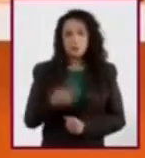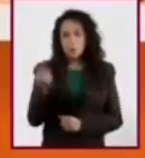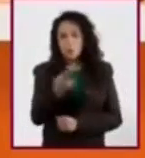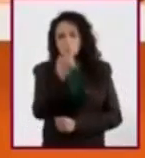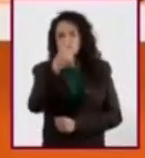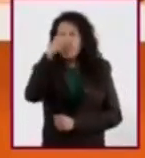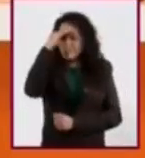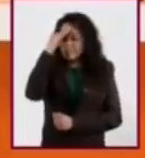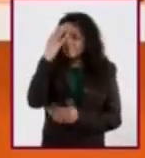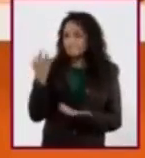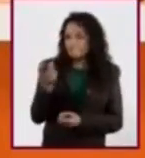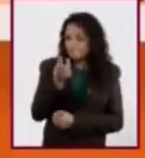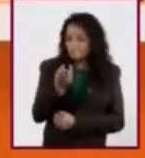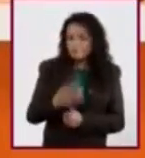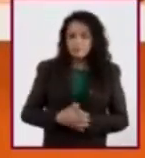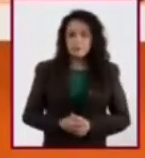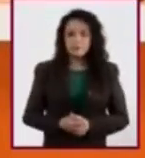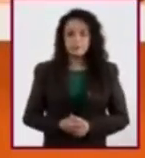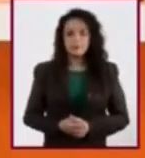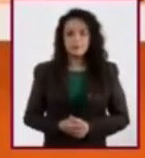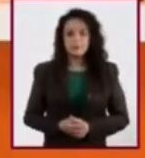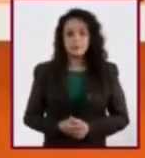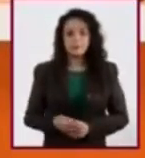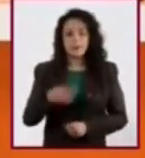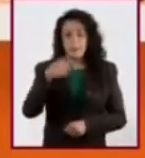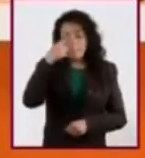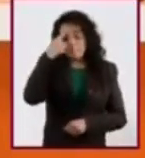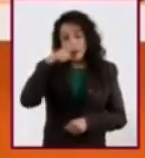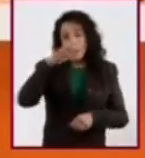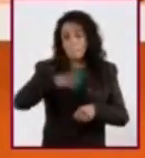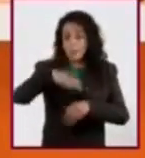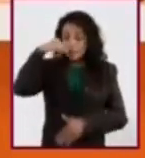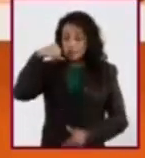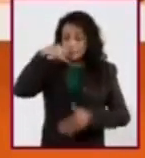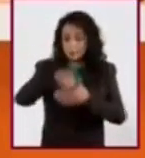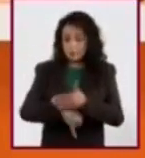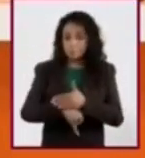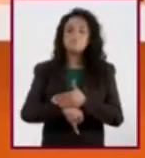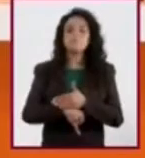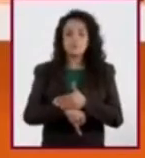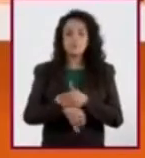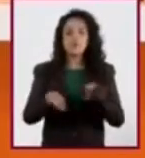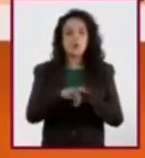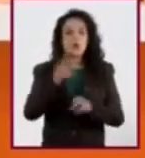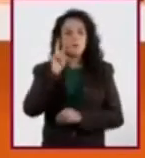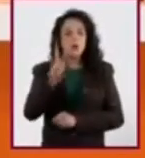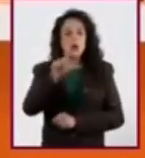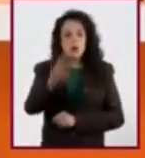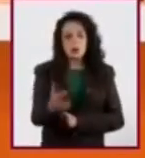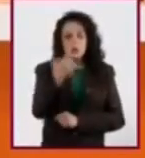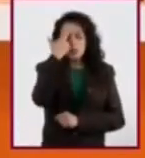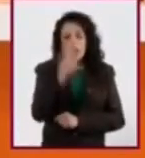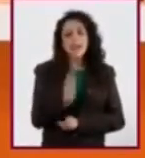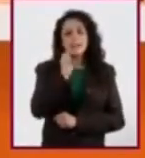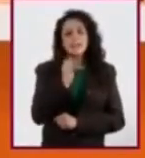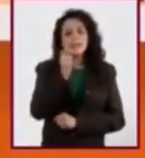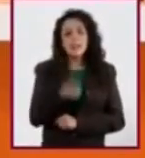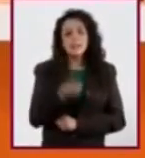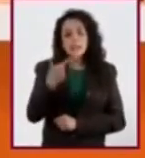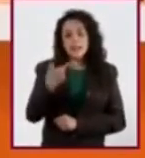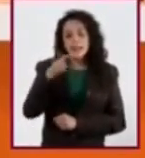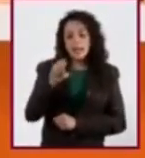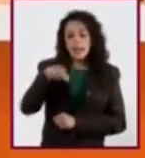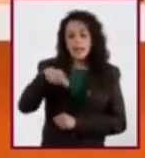respecto? Para ir entrando en materia, ¿qué les parece si recordamos qué es el género? Les invito a ver